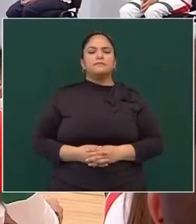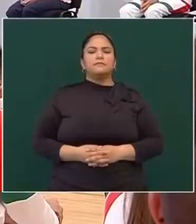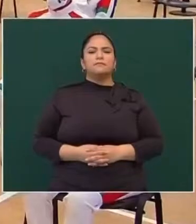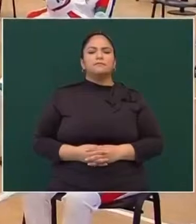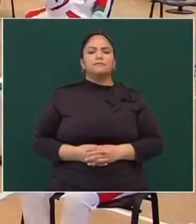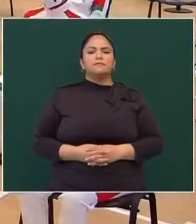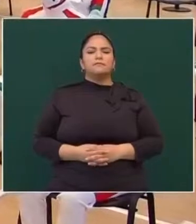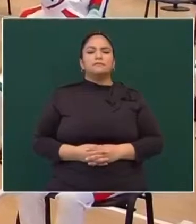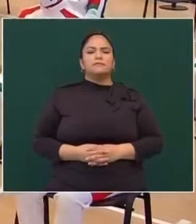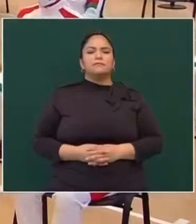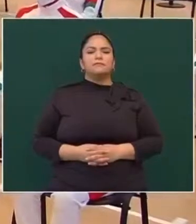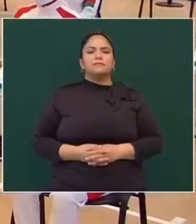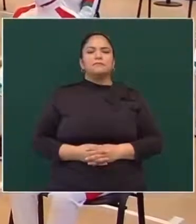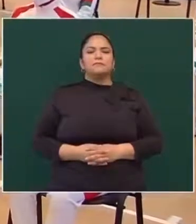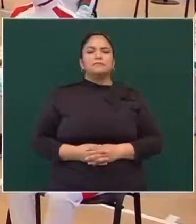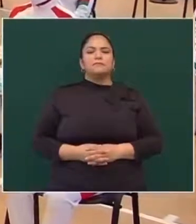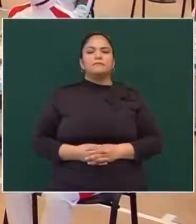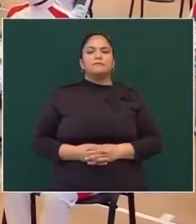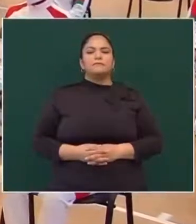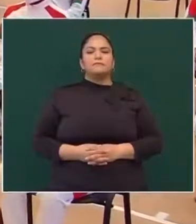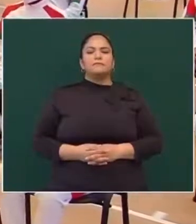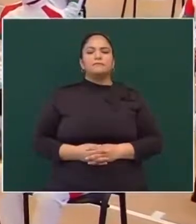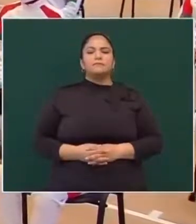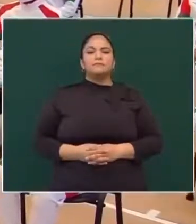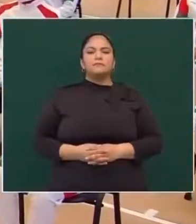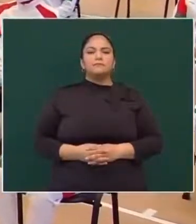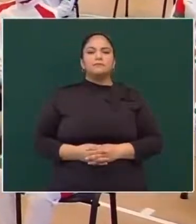no es lo